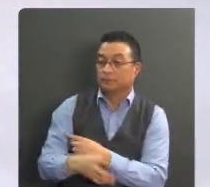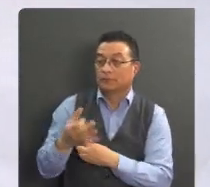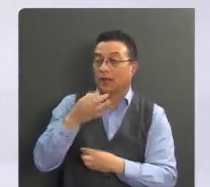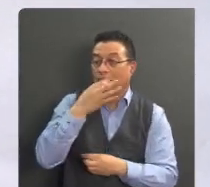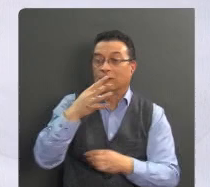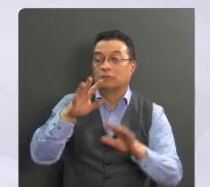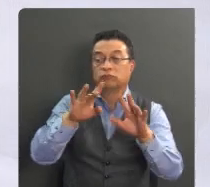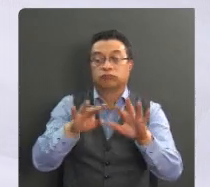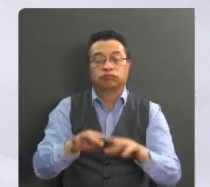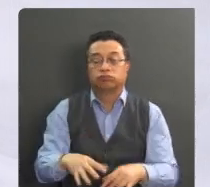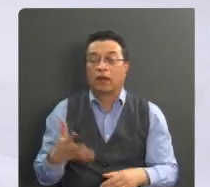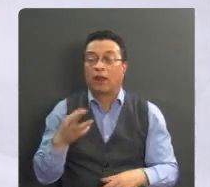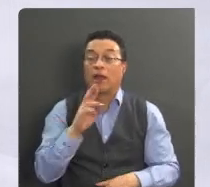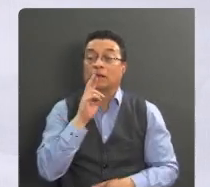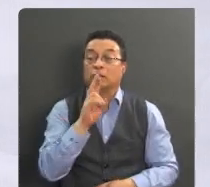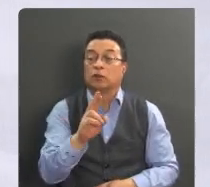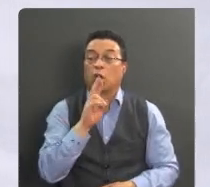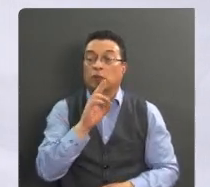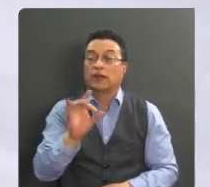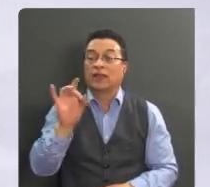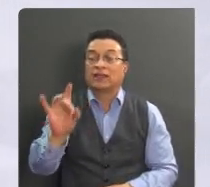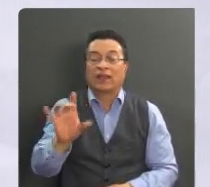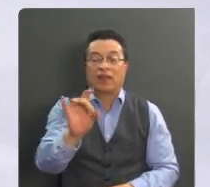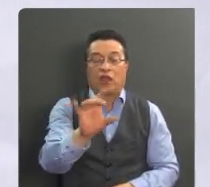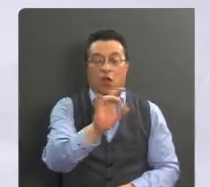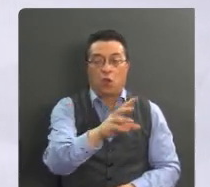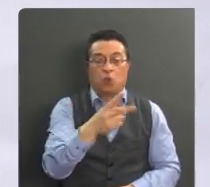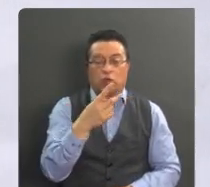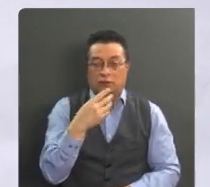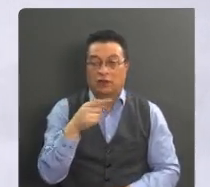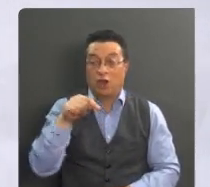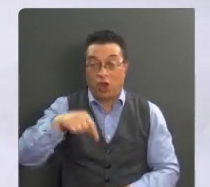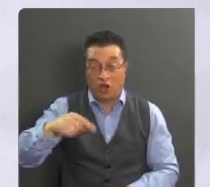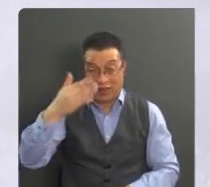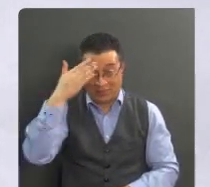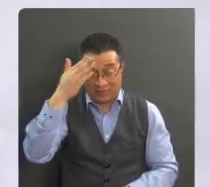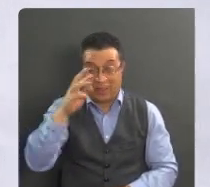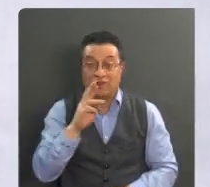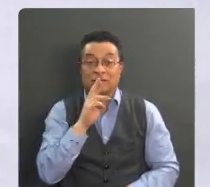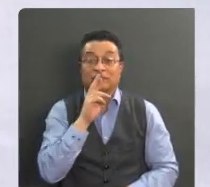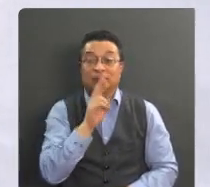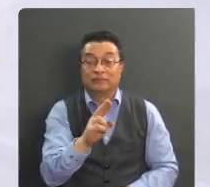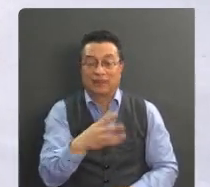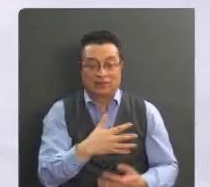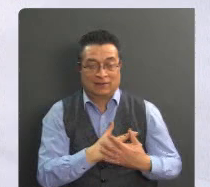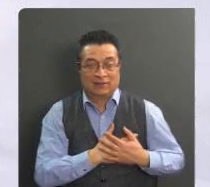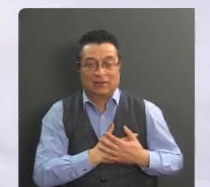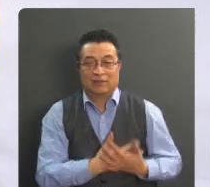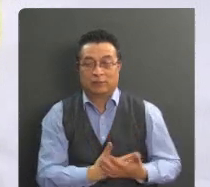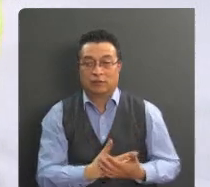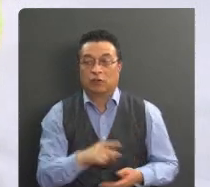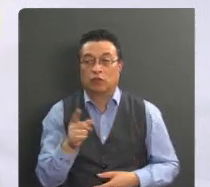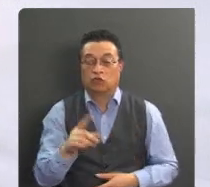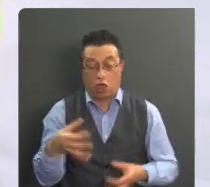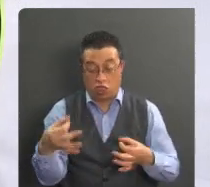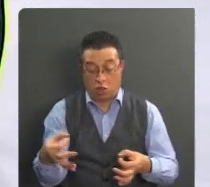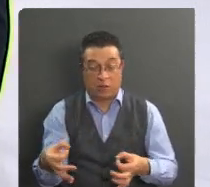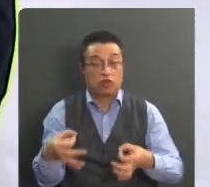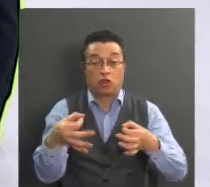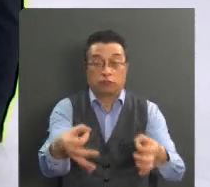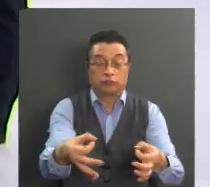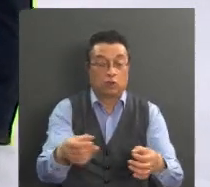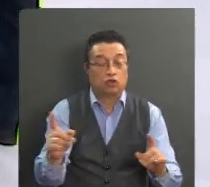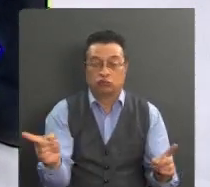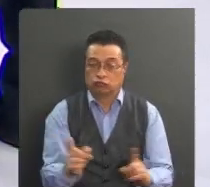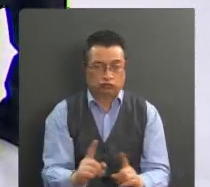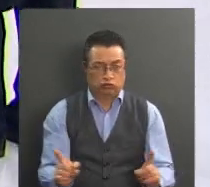por supuesto, la respuesta de cada uno de los exmandatarios. Lo decíamos, hoy día fue la respuesta de Michelle Bachelet, que no mandó un documento